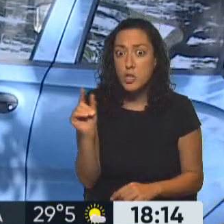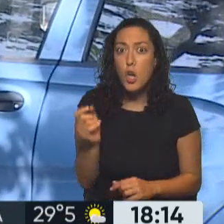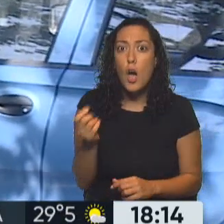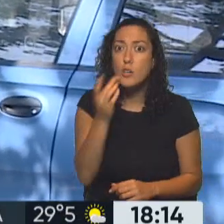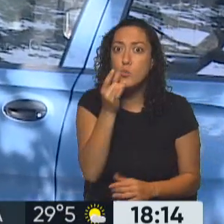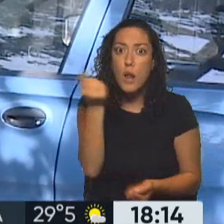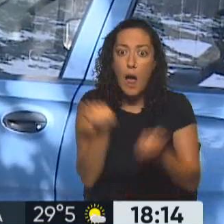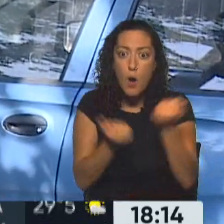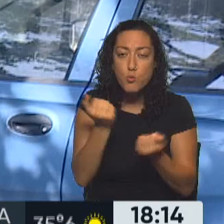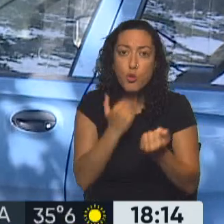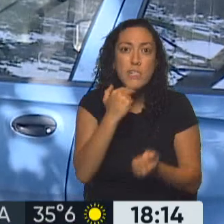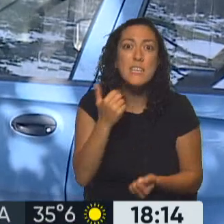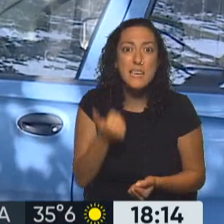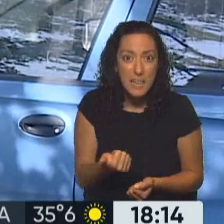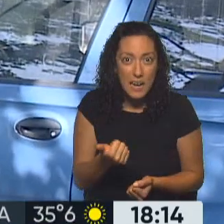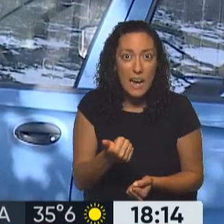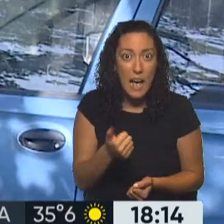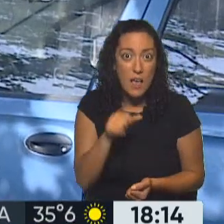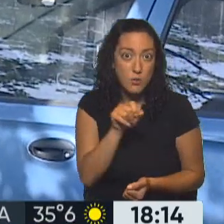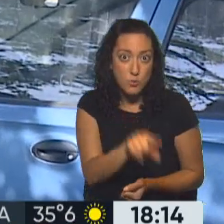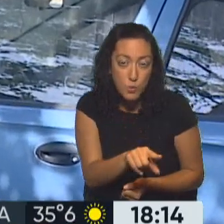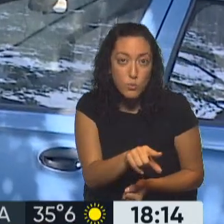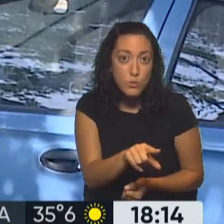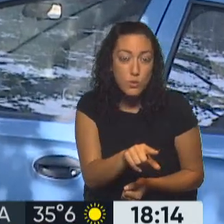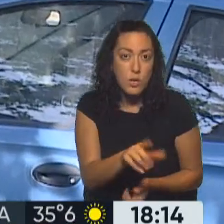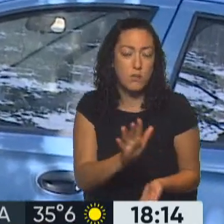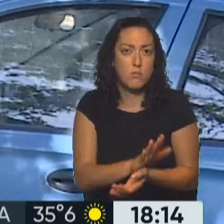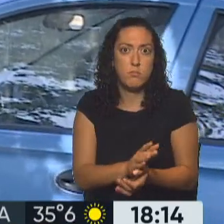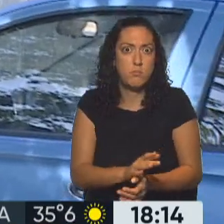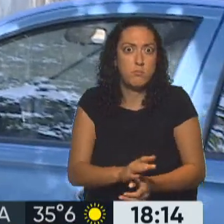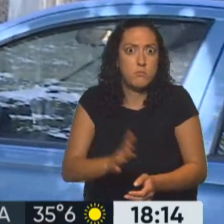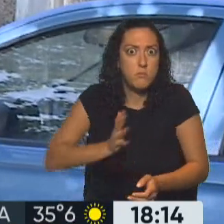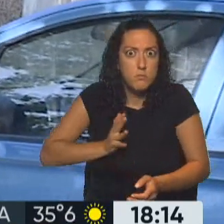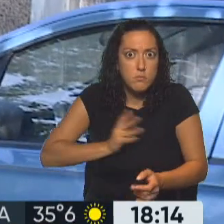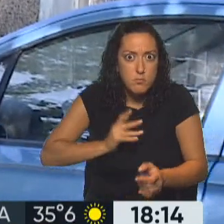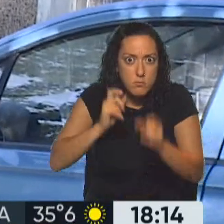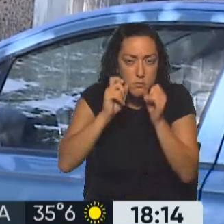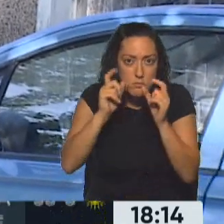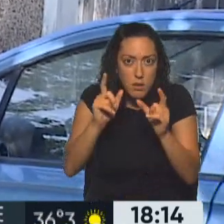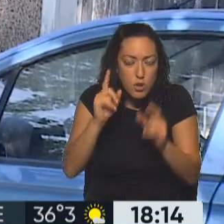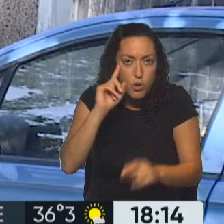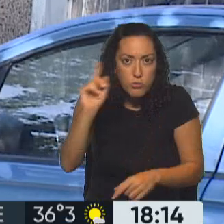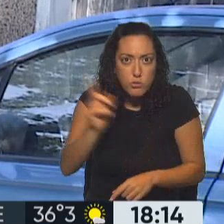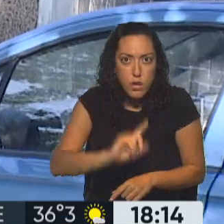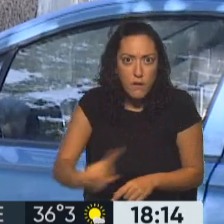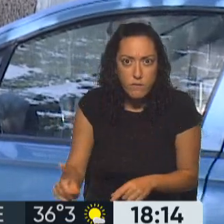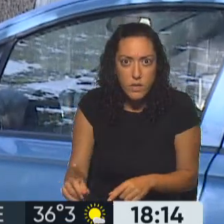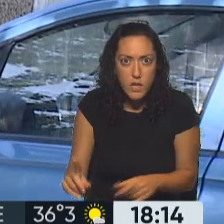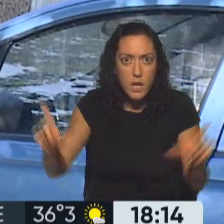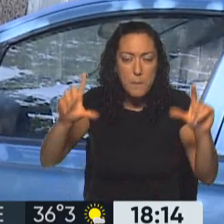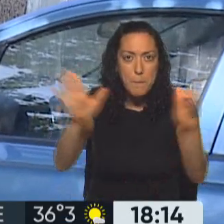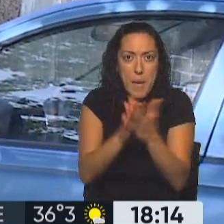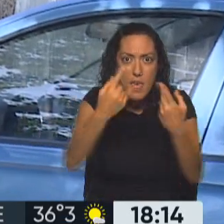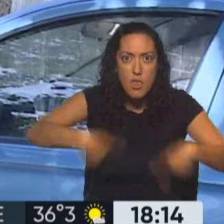azul la hija de Aldo, en un profundo estado de shock porque no sabía lo que había pasado y se enteró por los medios